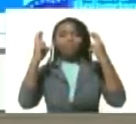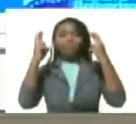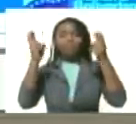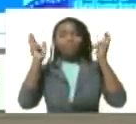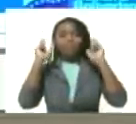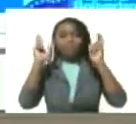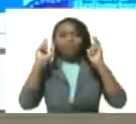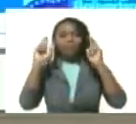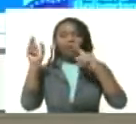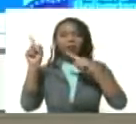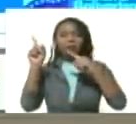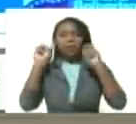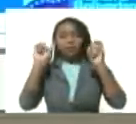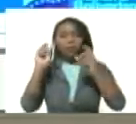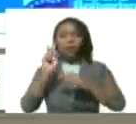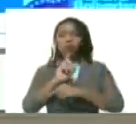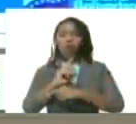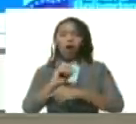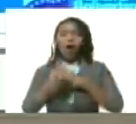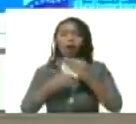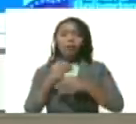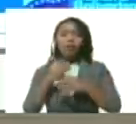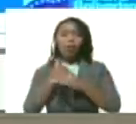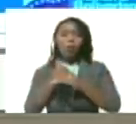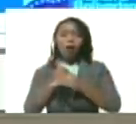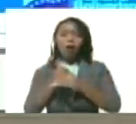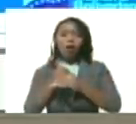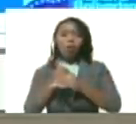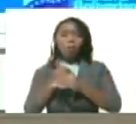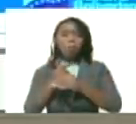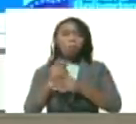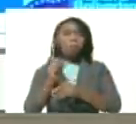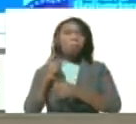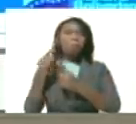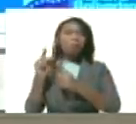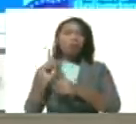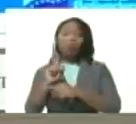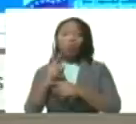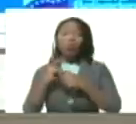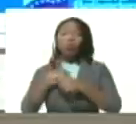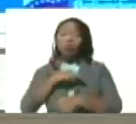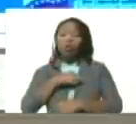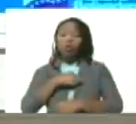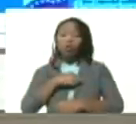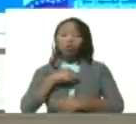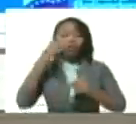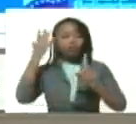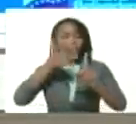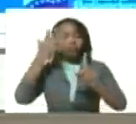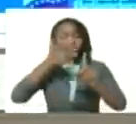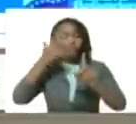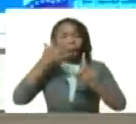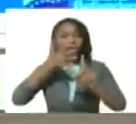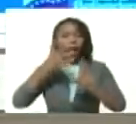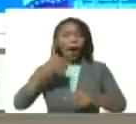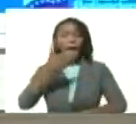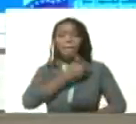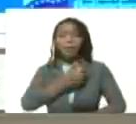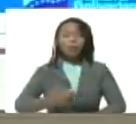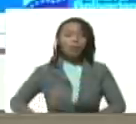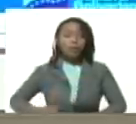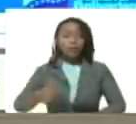Ojalá este crimen no quede impune. Pero nosotros, siguiendo instrucciones del presidente Nicolás Maduro,